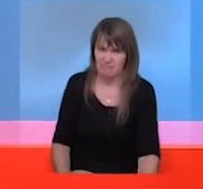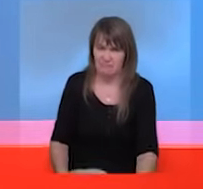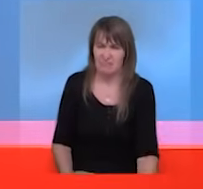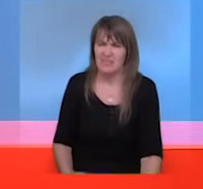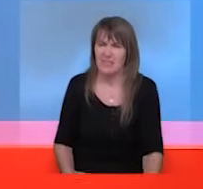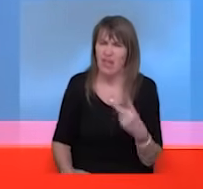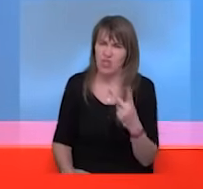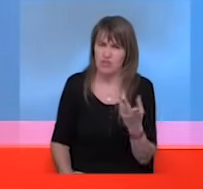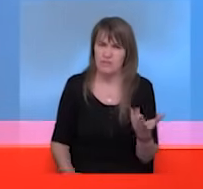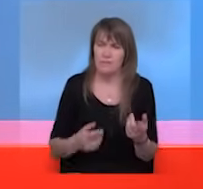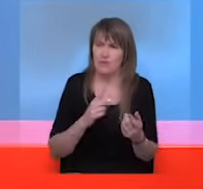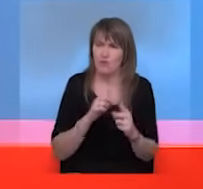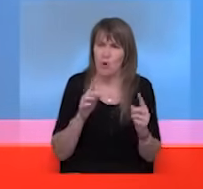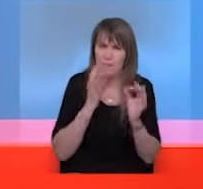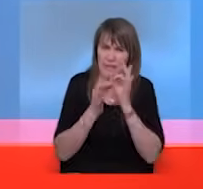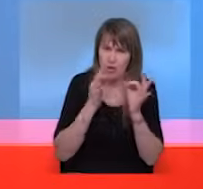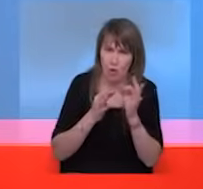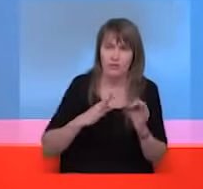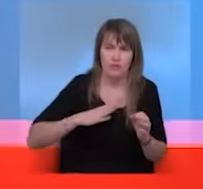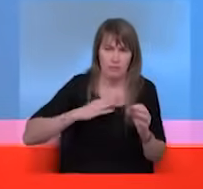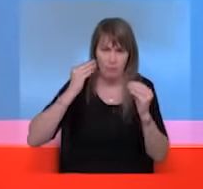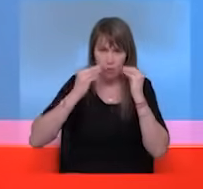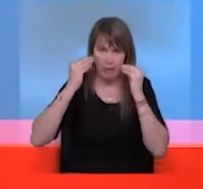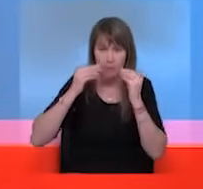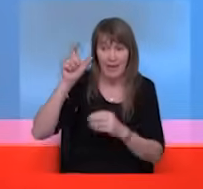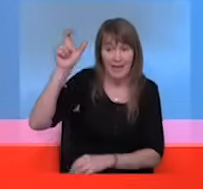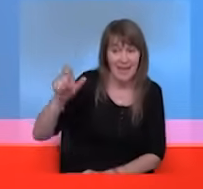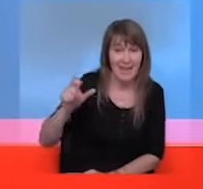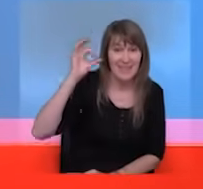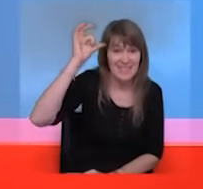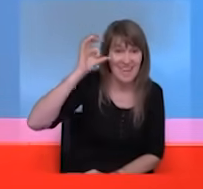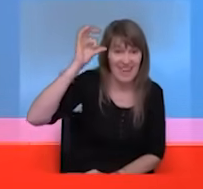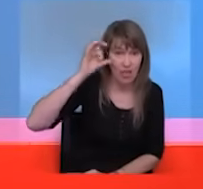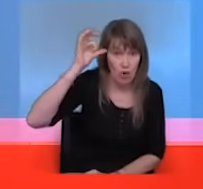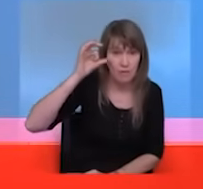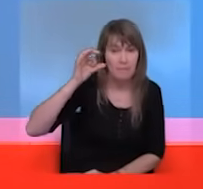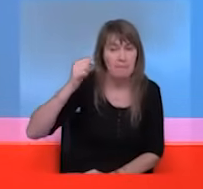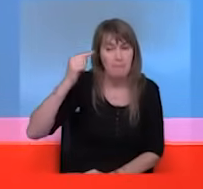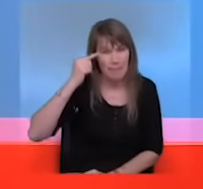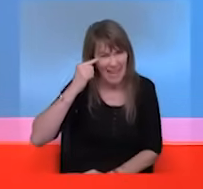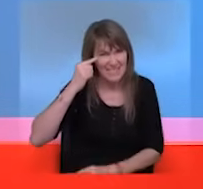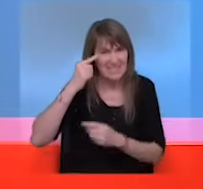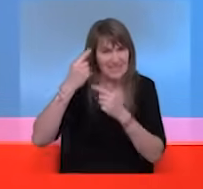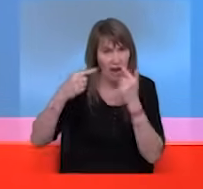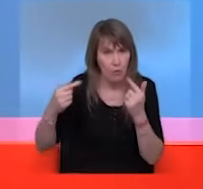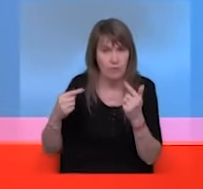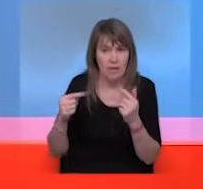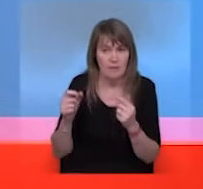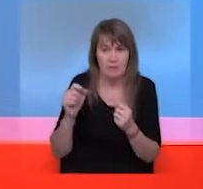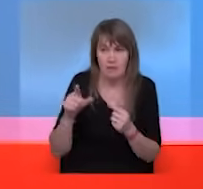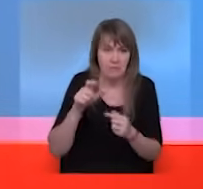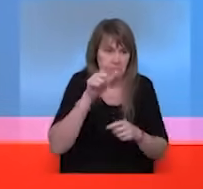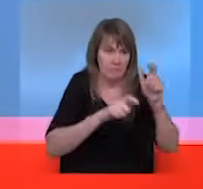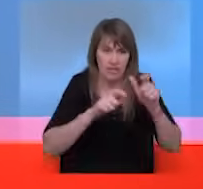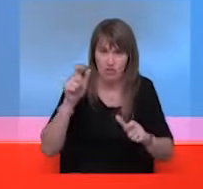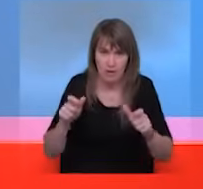dejó bastante preocupada que un senador piense cosas de integrantes